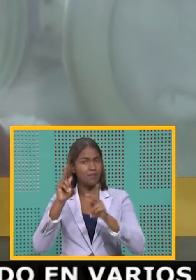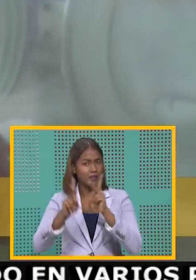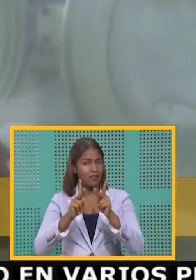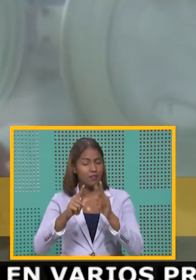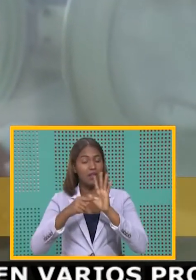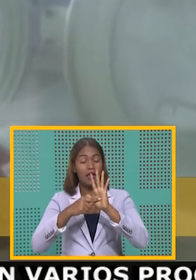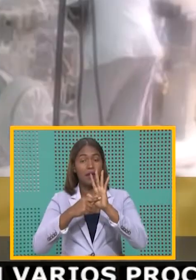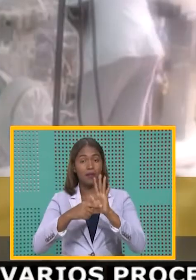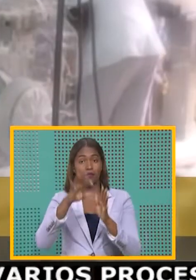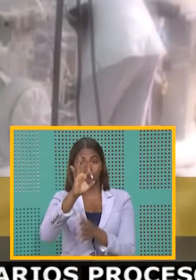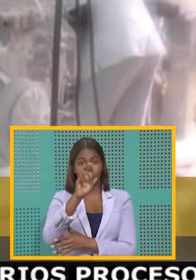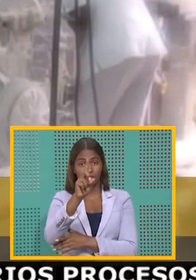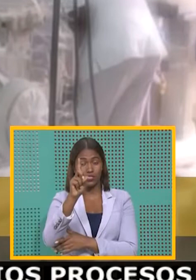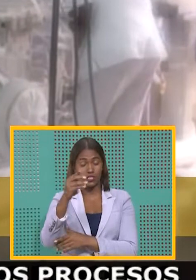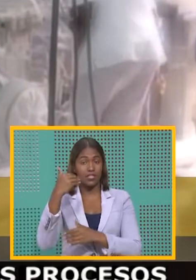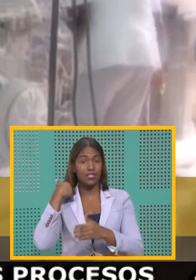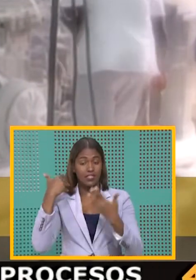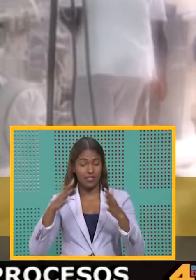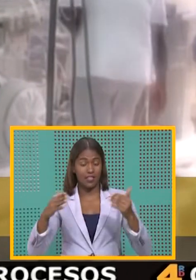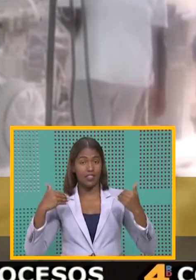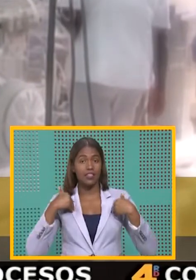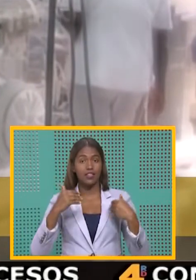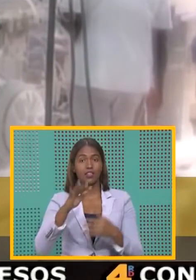el 911 ha atendido ya